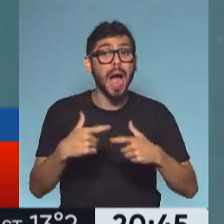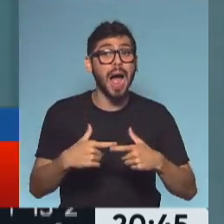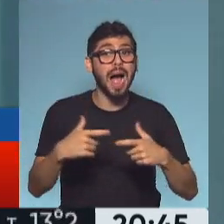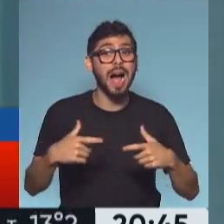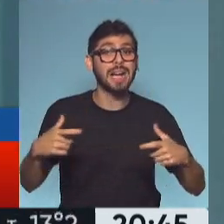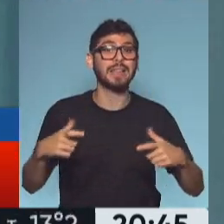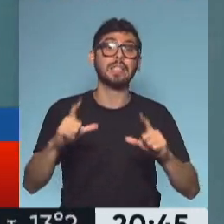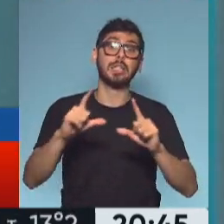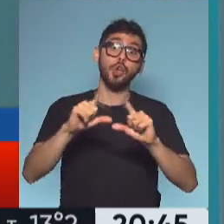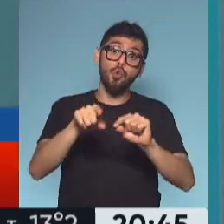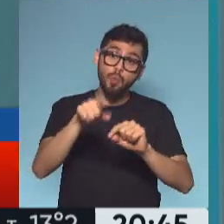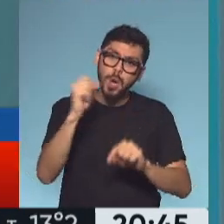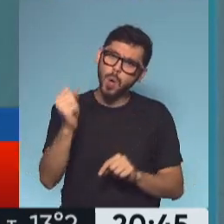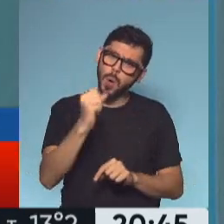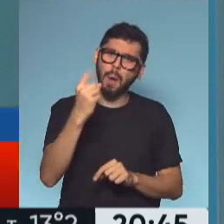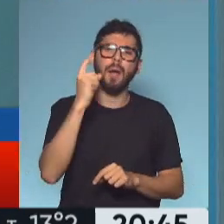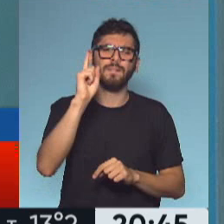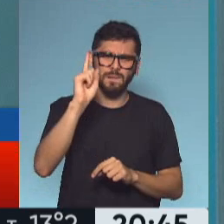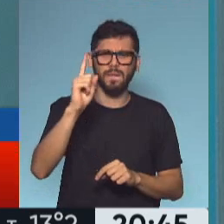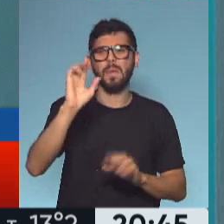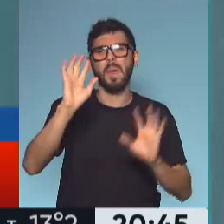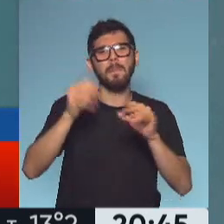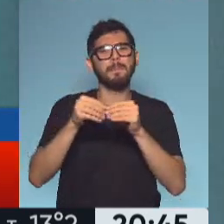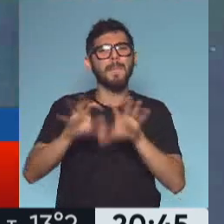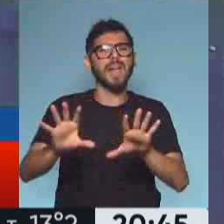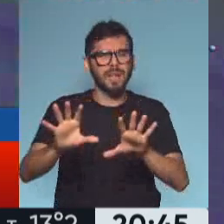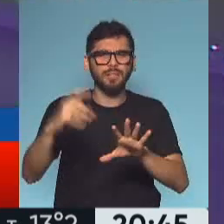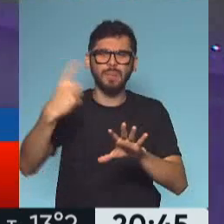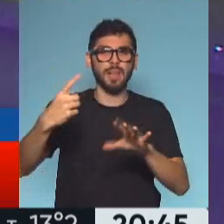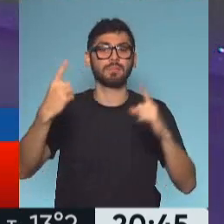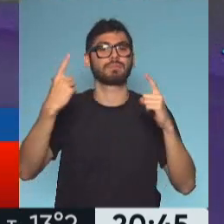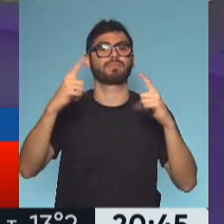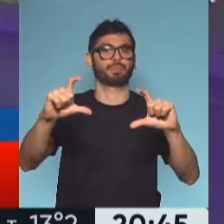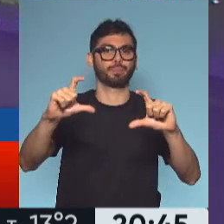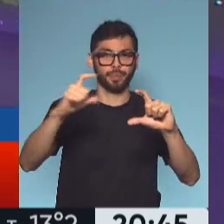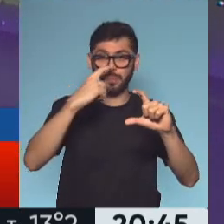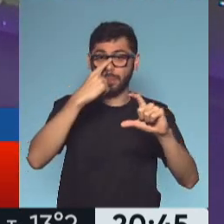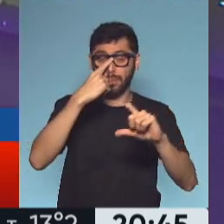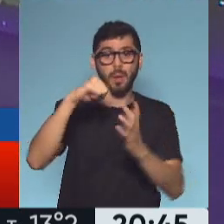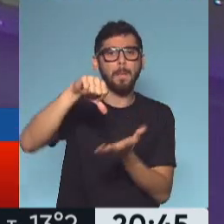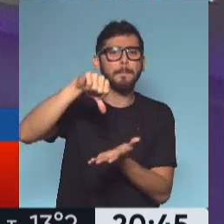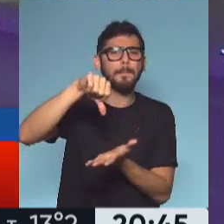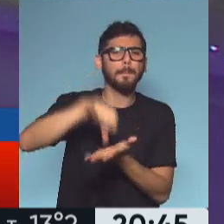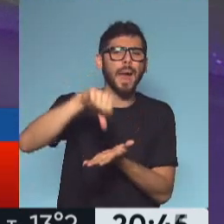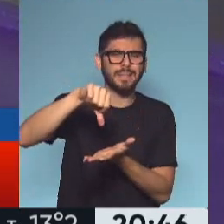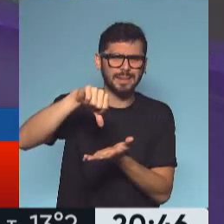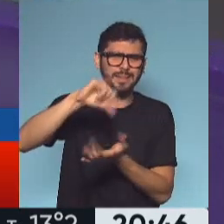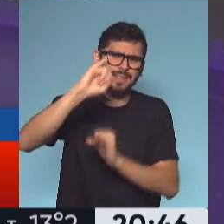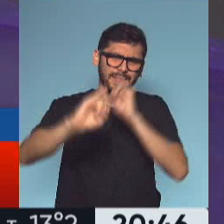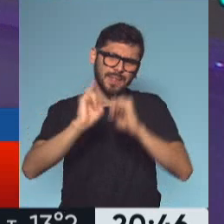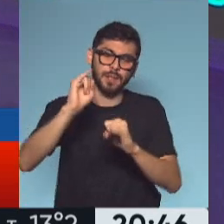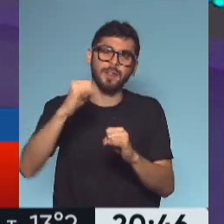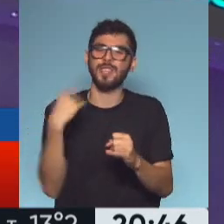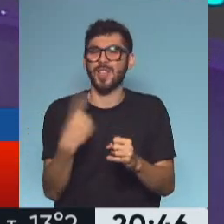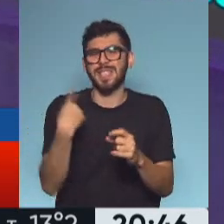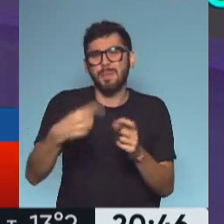es un dato a tener en cuenta, pero si te parece bien, Felicitas, arrancamos por la ficha del país. Este es un país, generalmente acá